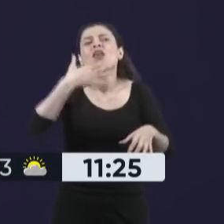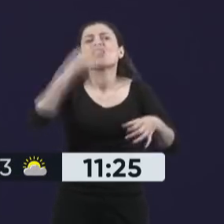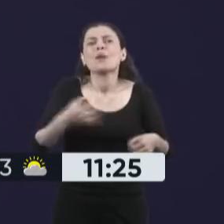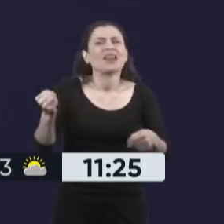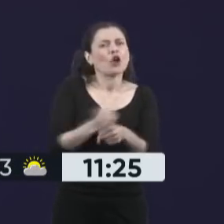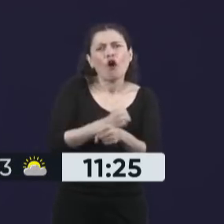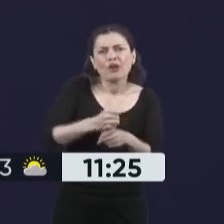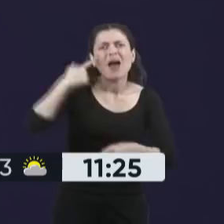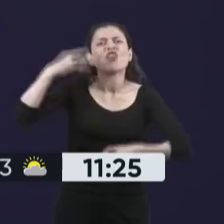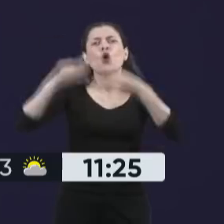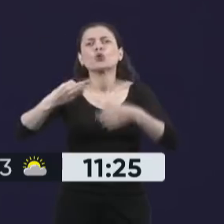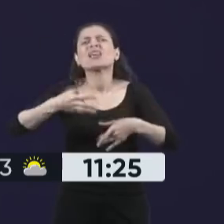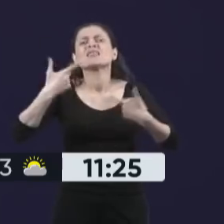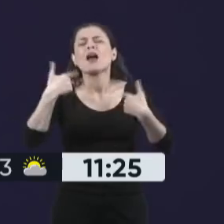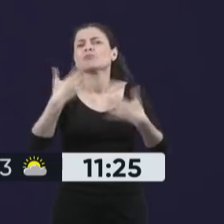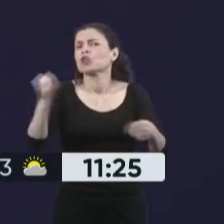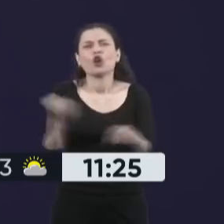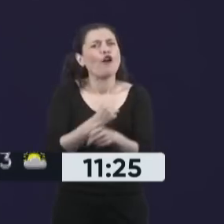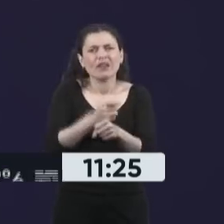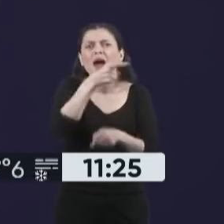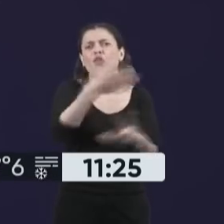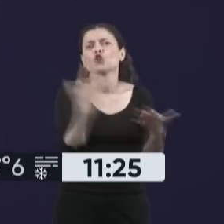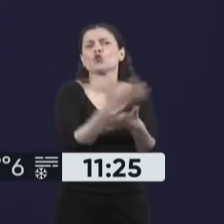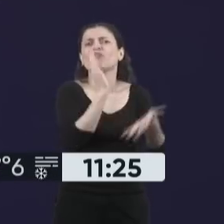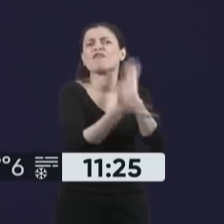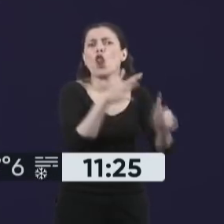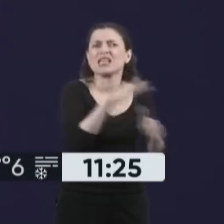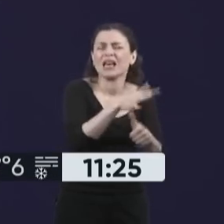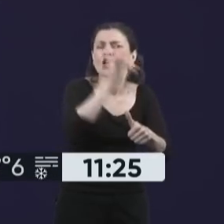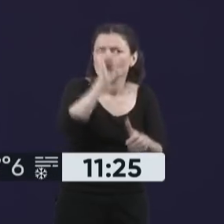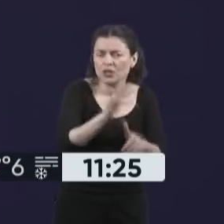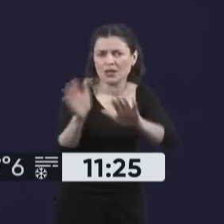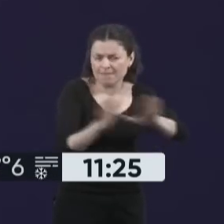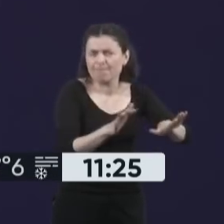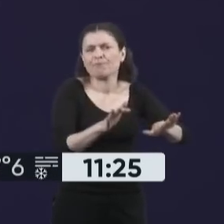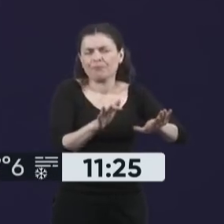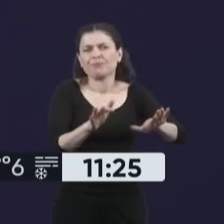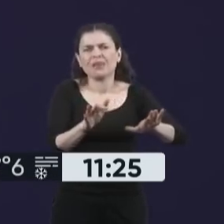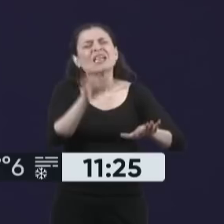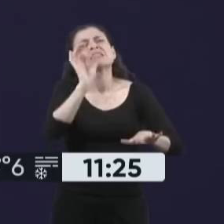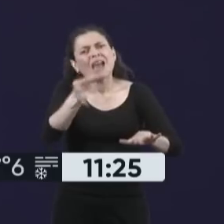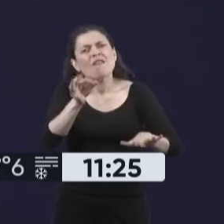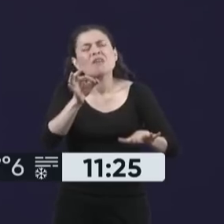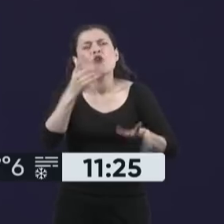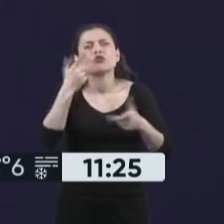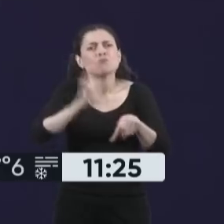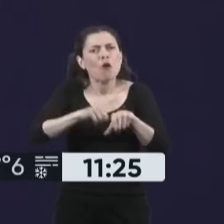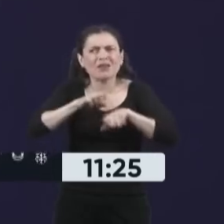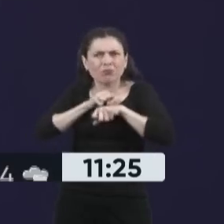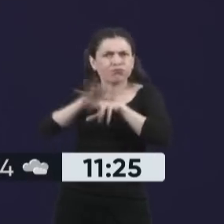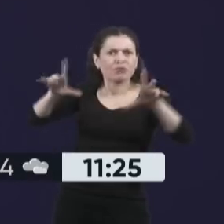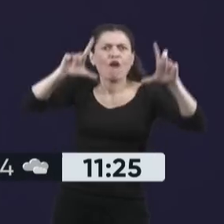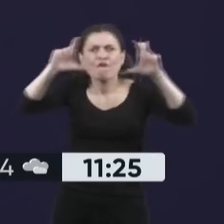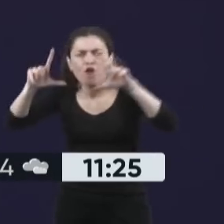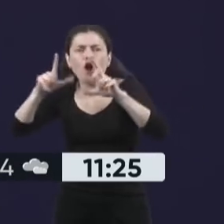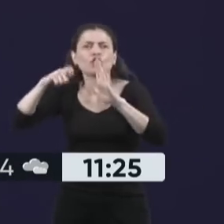esto ya es materia judicial, más allá del impacto que haya podido tener en todos nosotros, las fotos, videos,